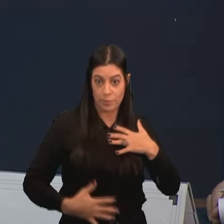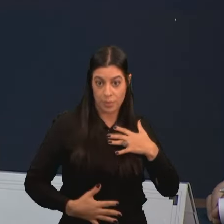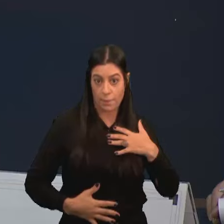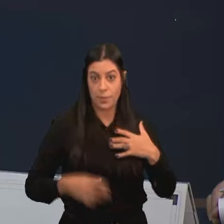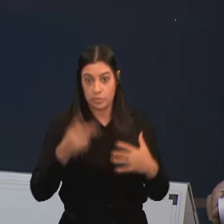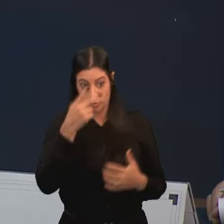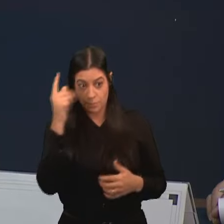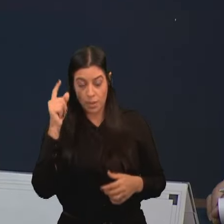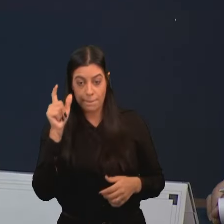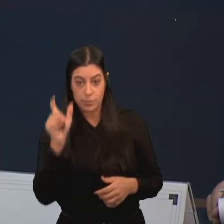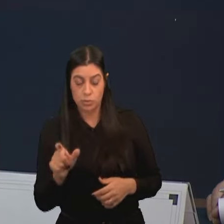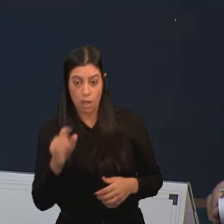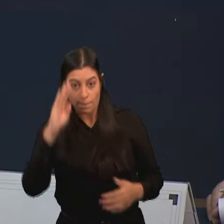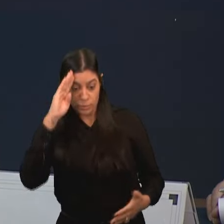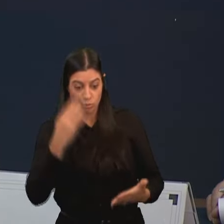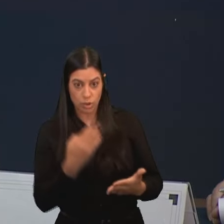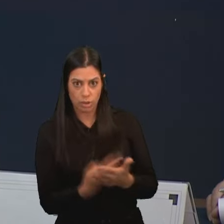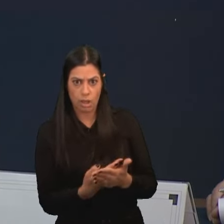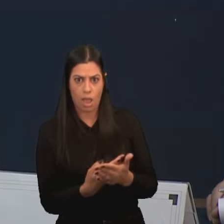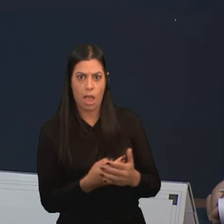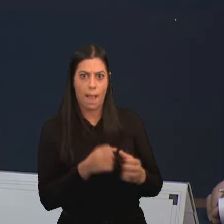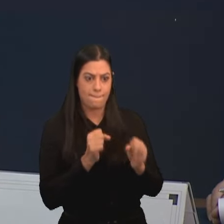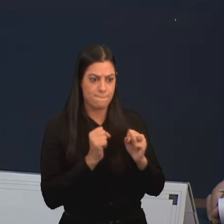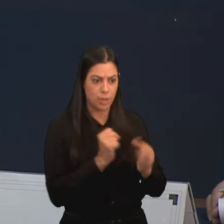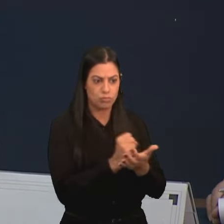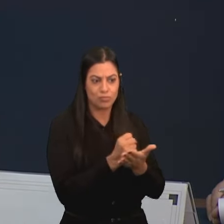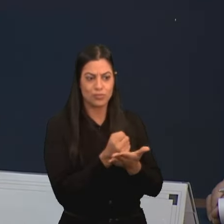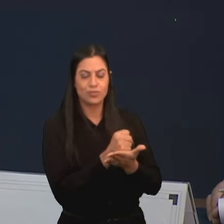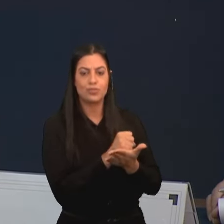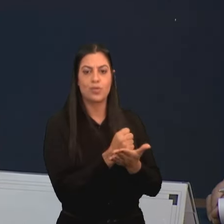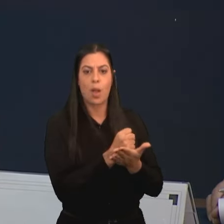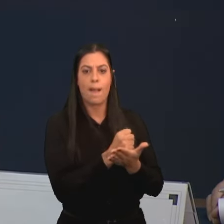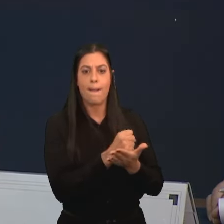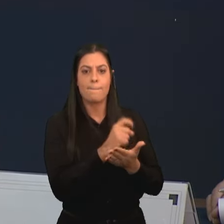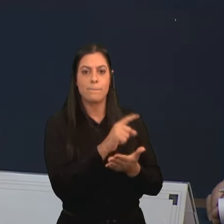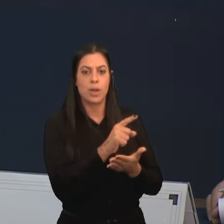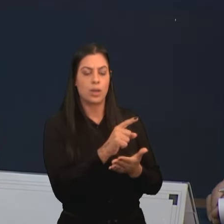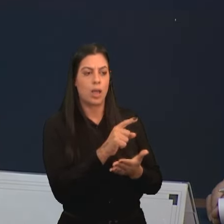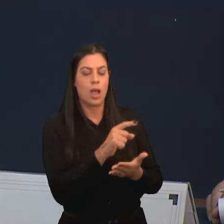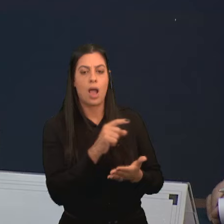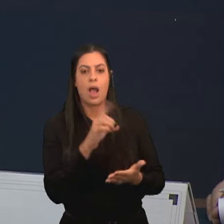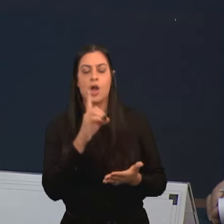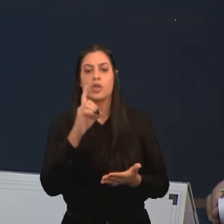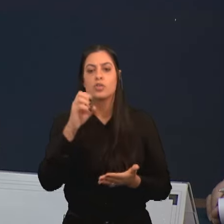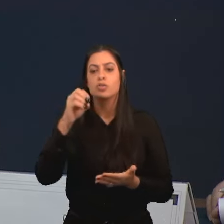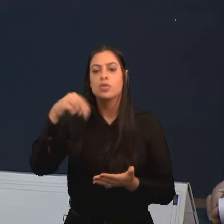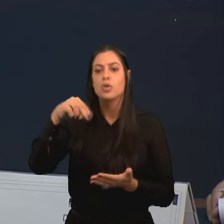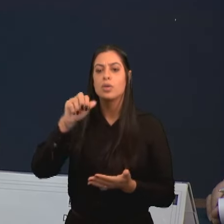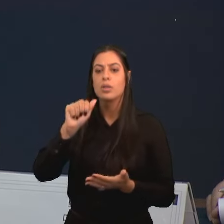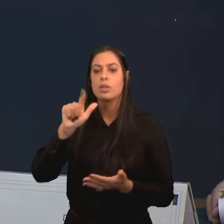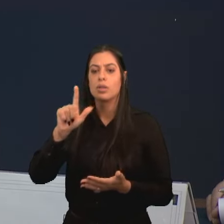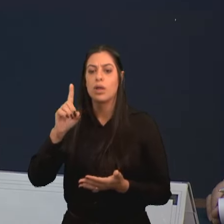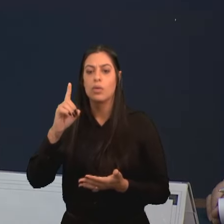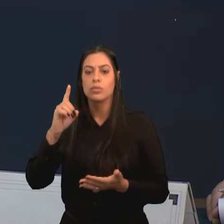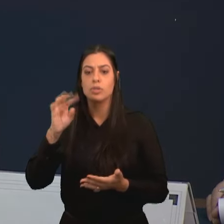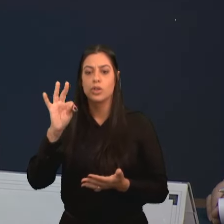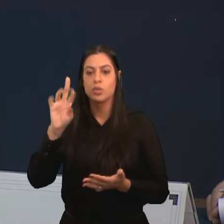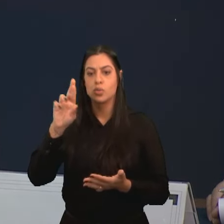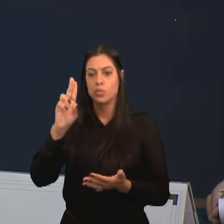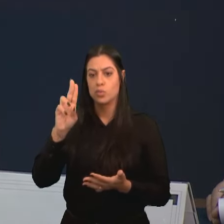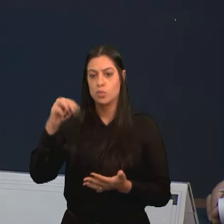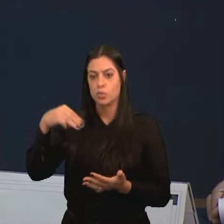en el voto para, inclusive creyeron que ese mecanismo tuvo influencia para elegir a Donald Trump